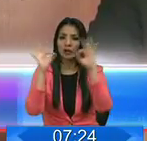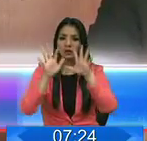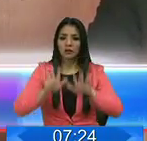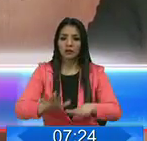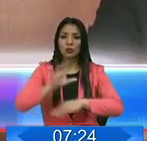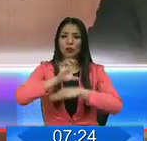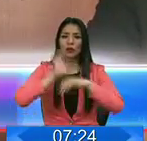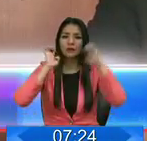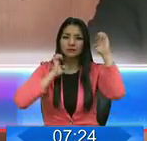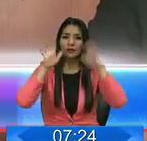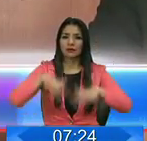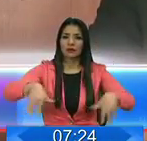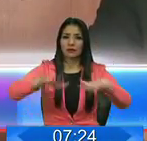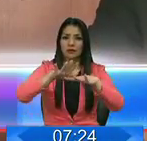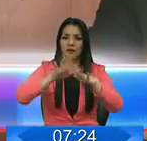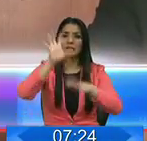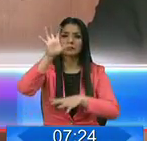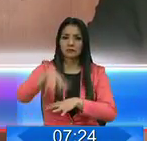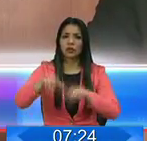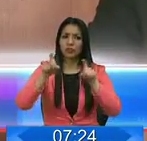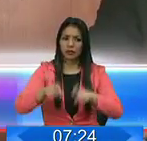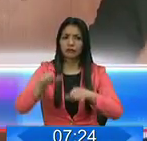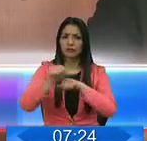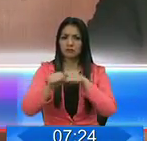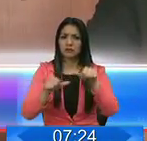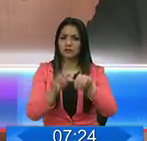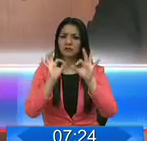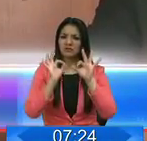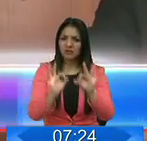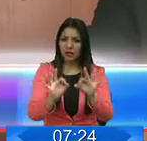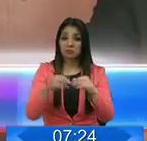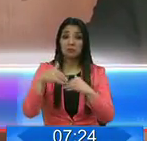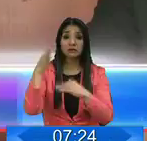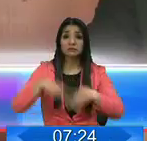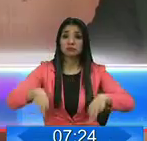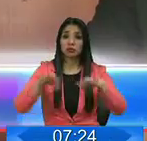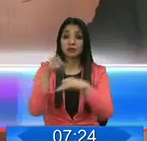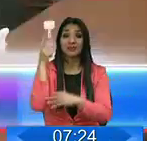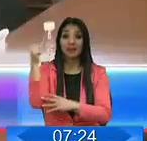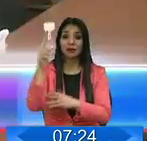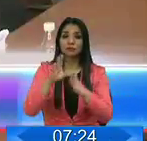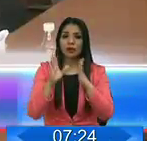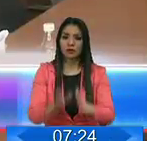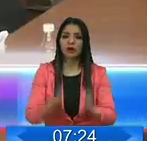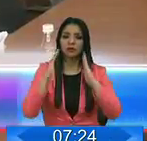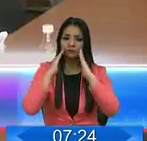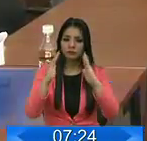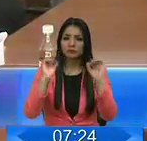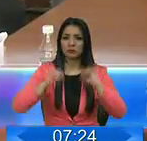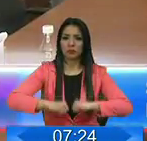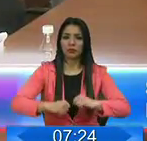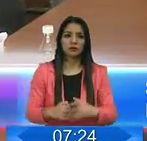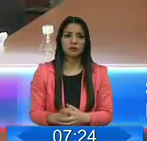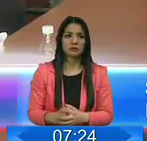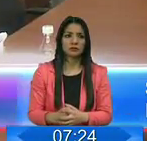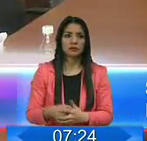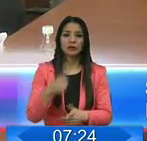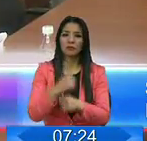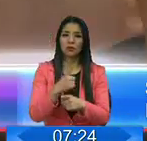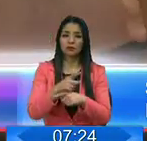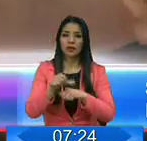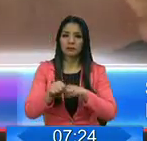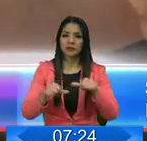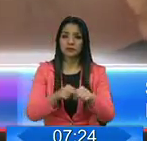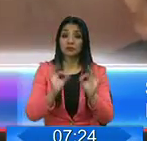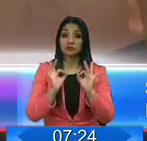debe garantizarse una administración eficiente que vele por los derechos de los ciudadanos. Y precisamente por correctas administraciones es por